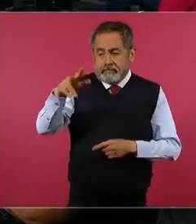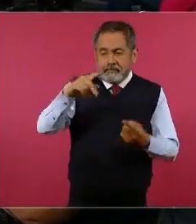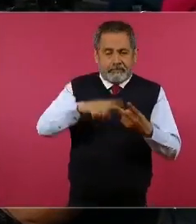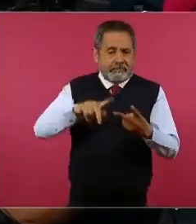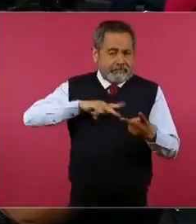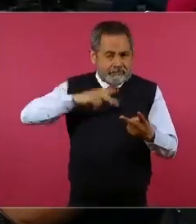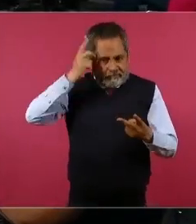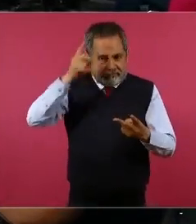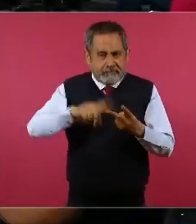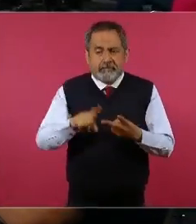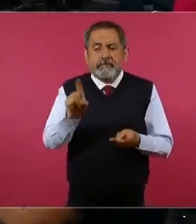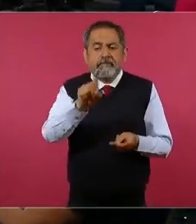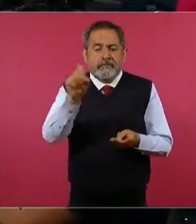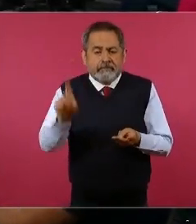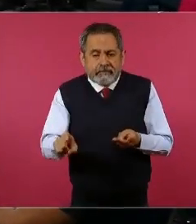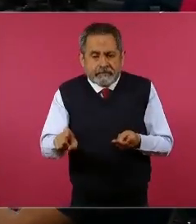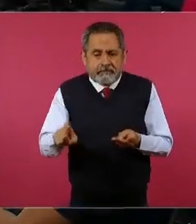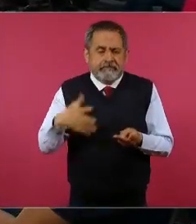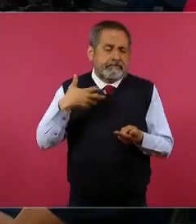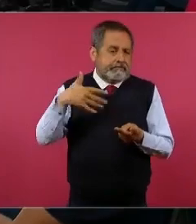Texas,